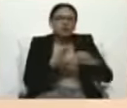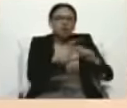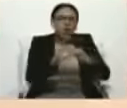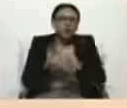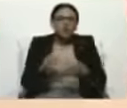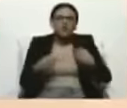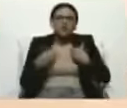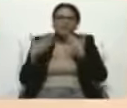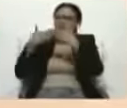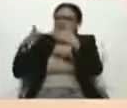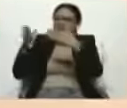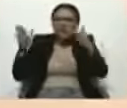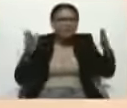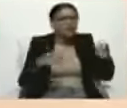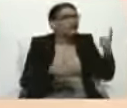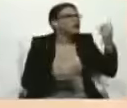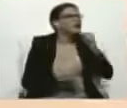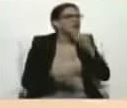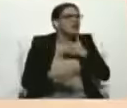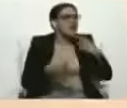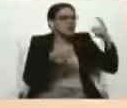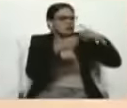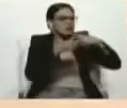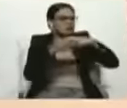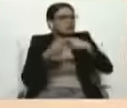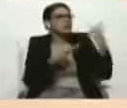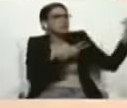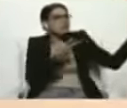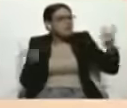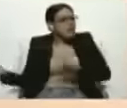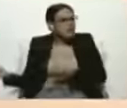monte su empresa, para que se desarrolle. O es mentira.